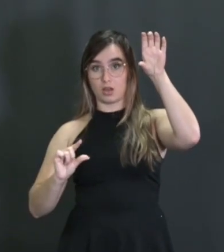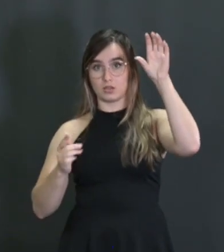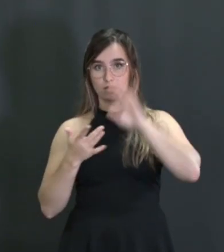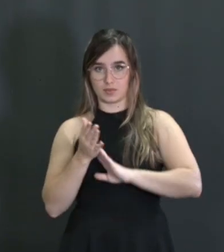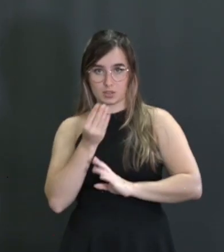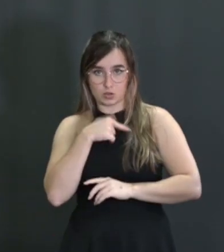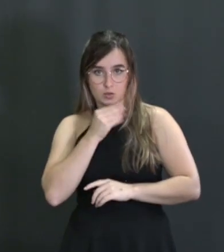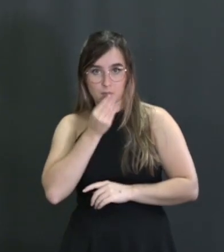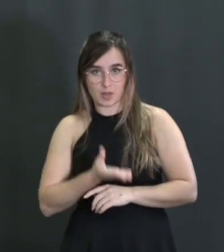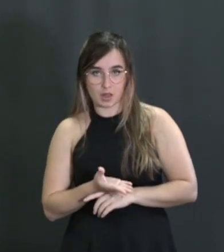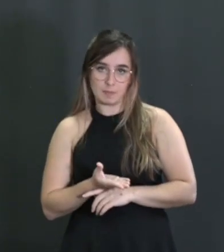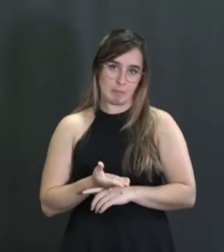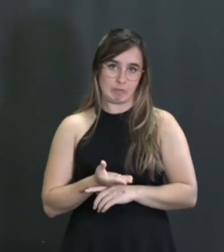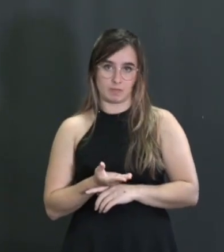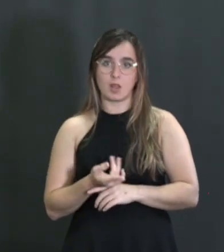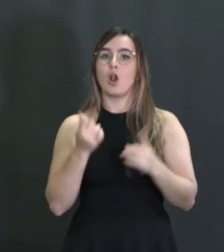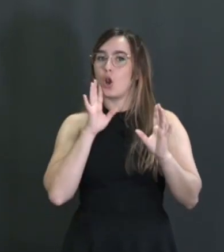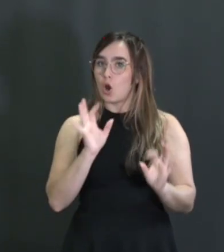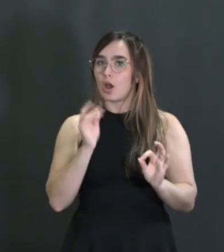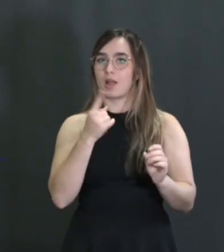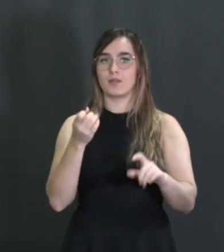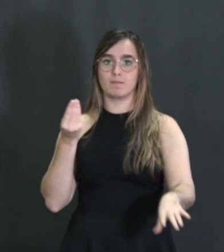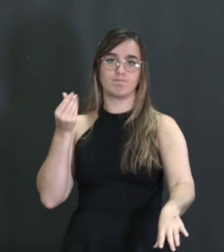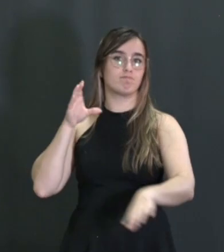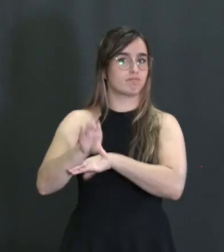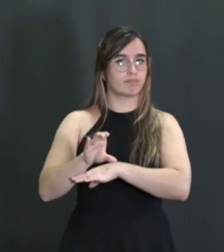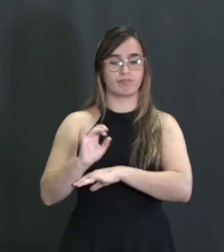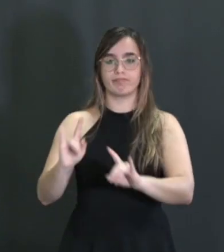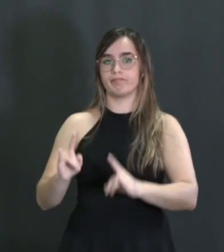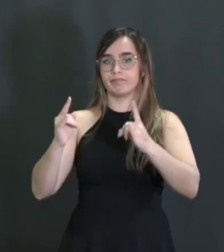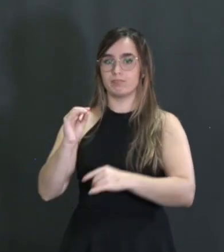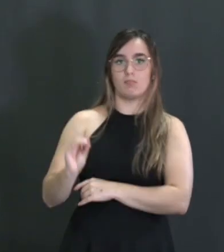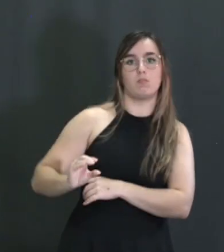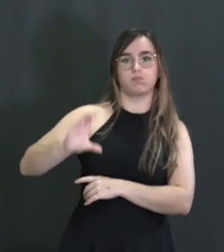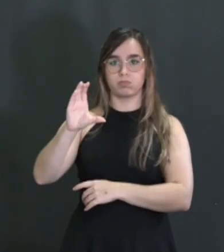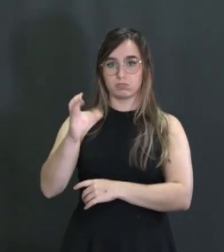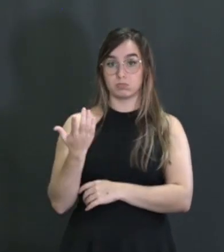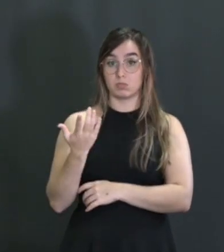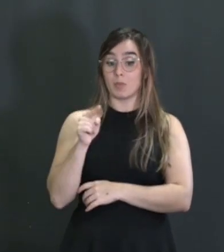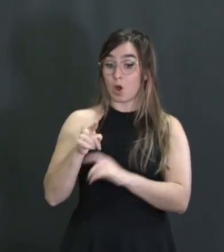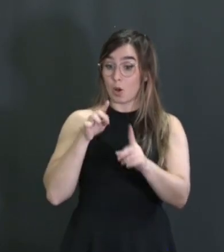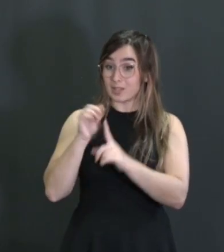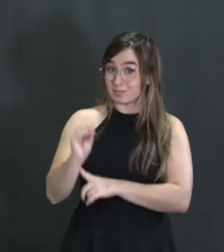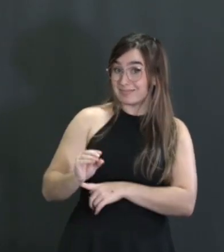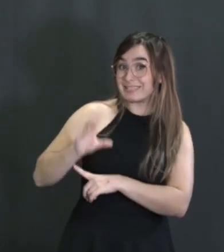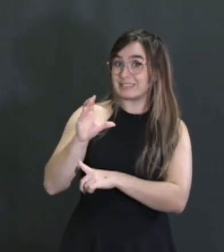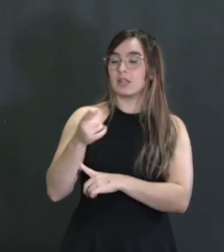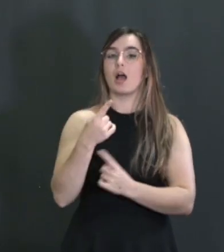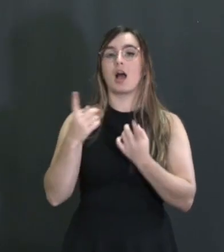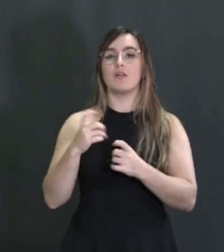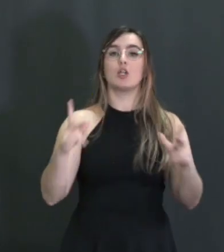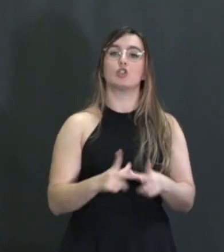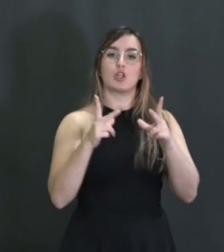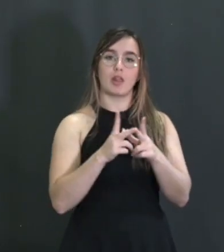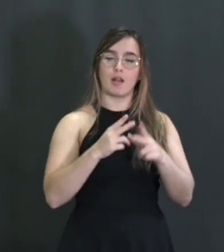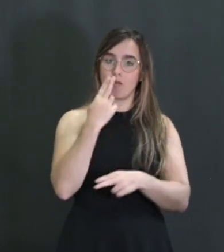necesitamos muchísima más financiación. Pero para eso necesitamos también mucho más compromiso social, mucha más